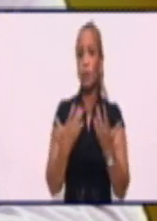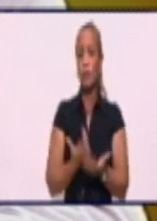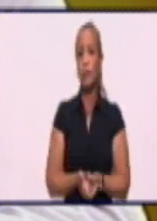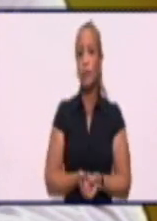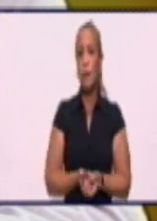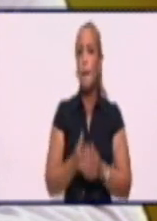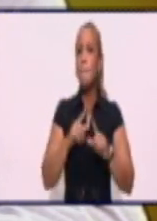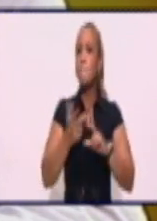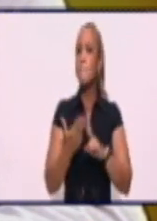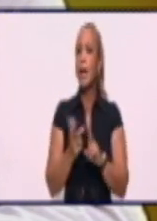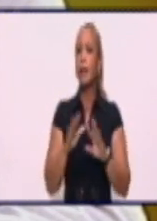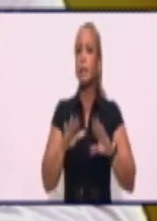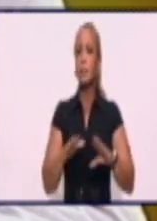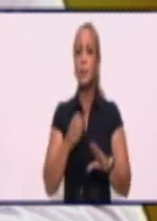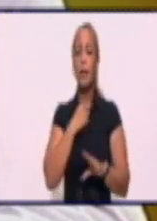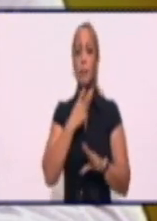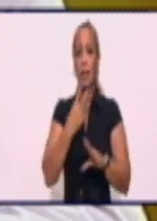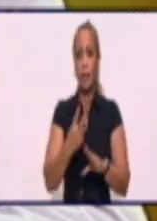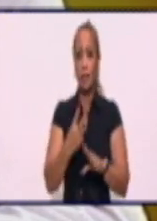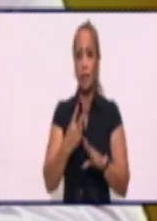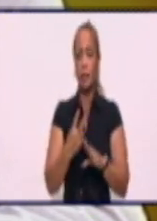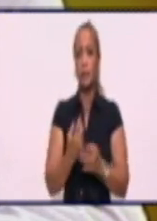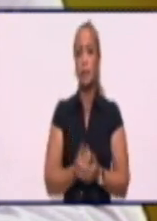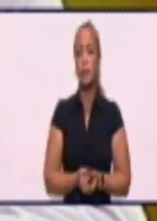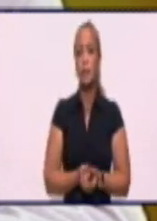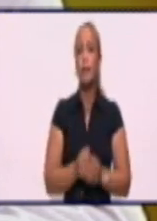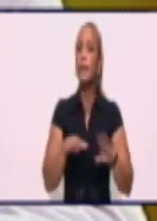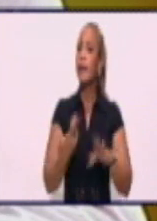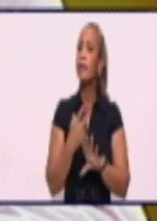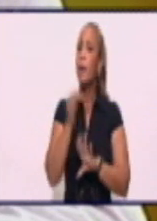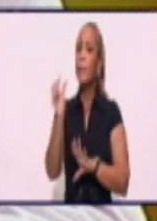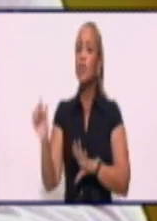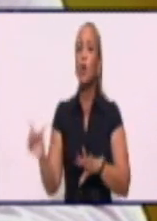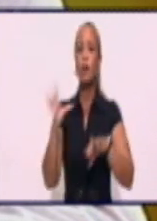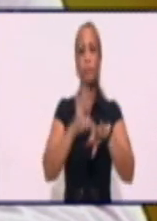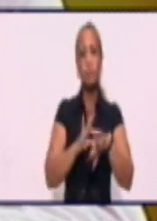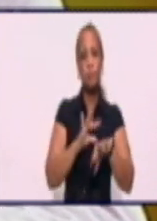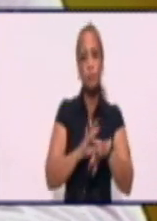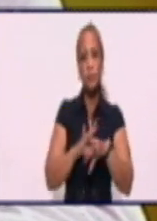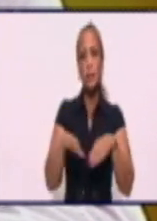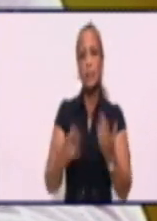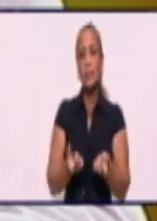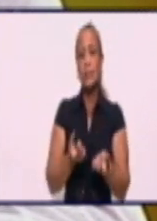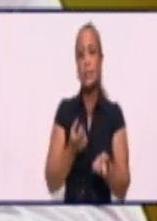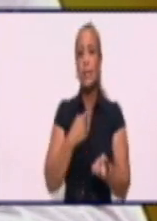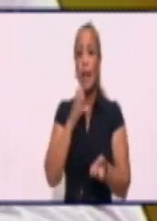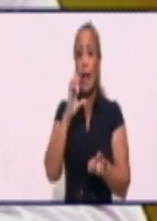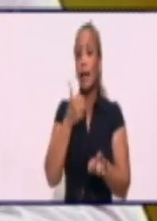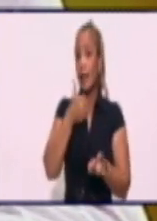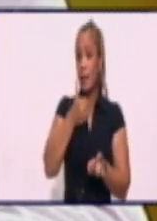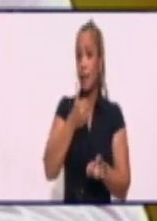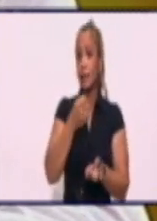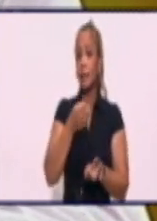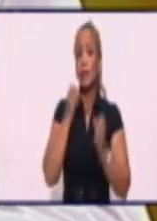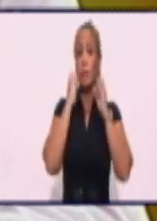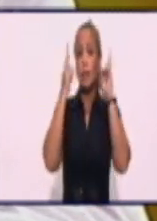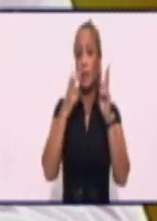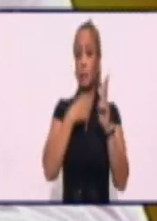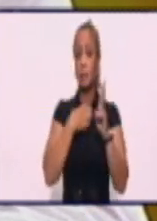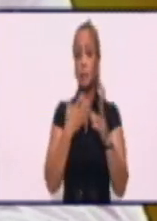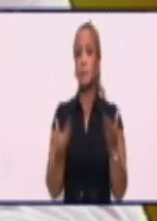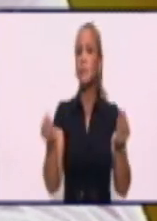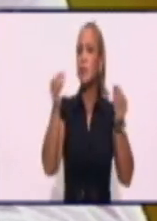se mantenga la vida, la vitalidad de la vida de esos pacientes y sobre todo la calidad de vida de esos pacientes. Si unimos